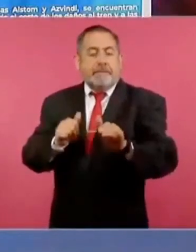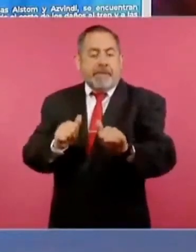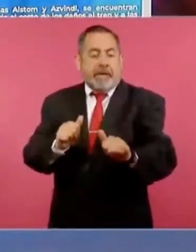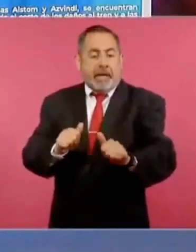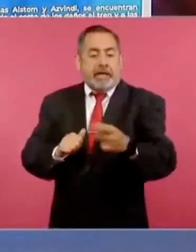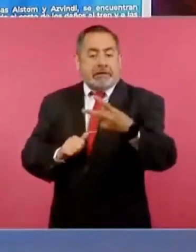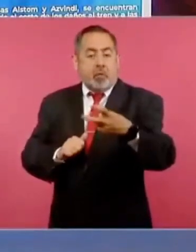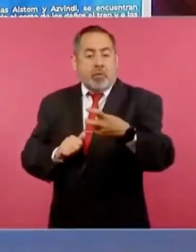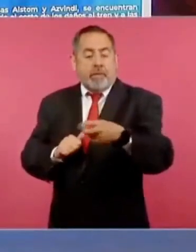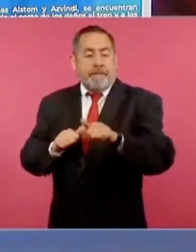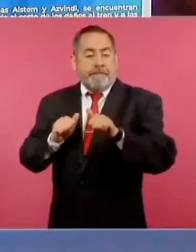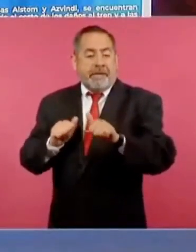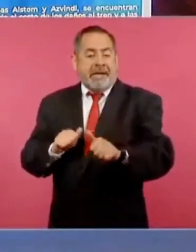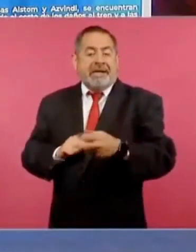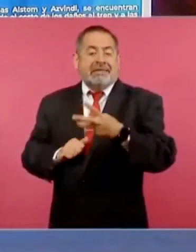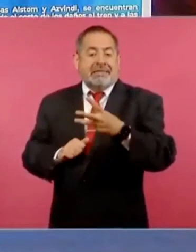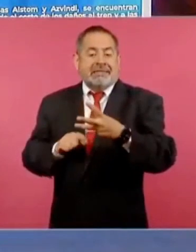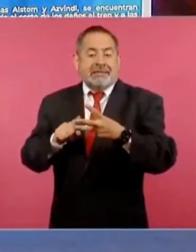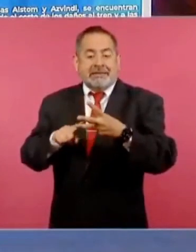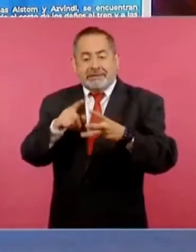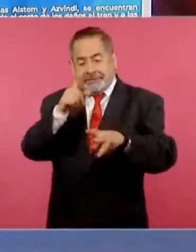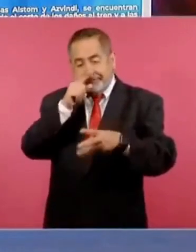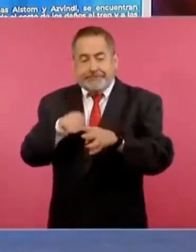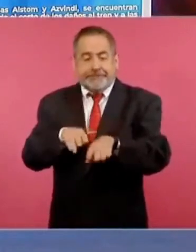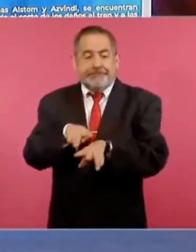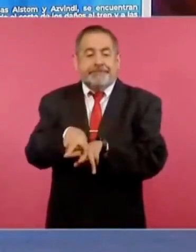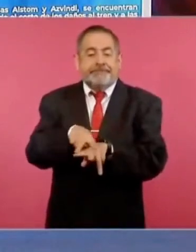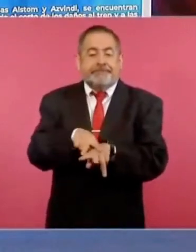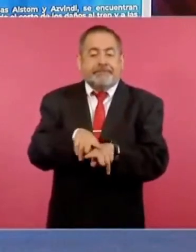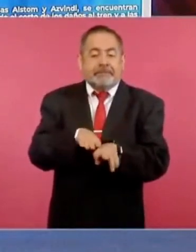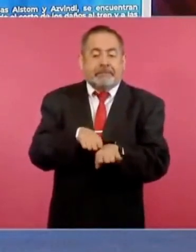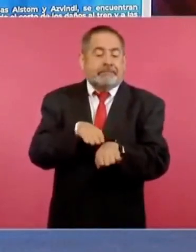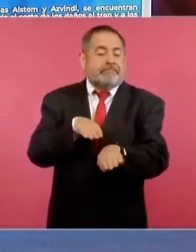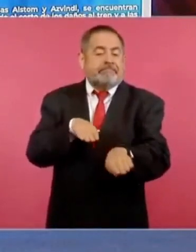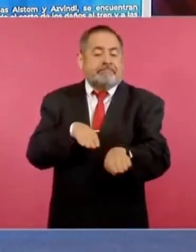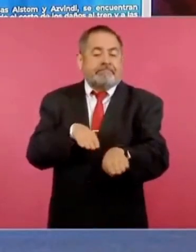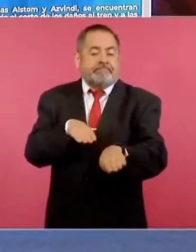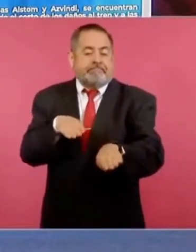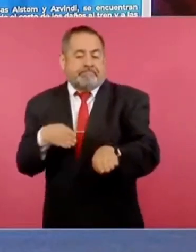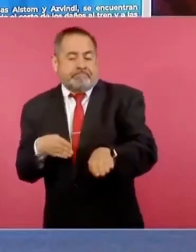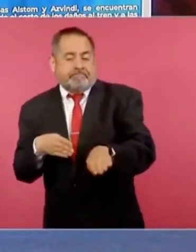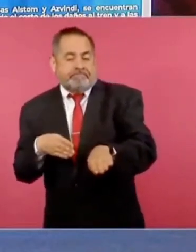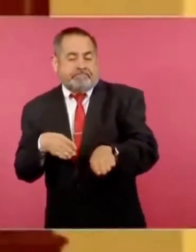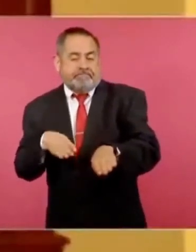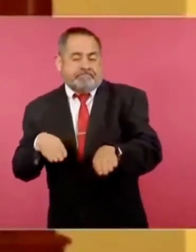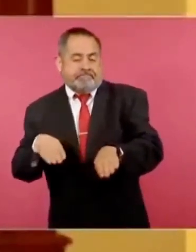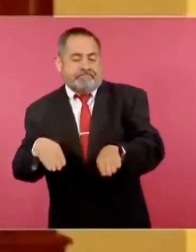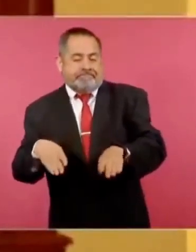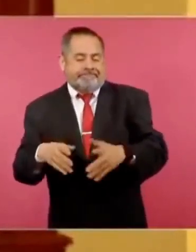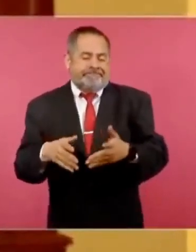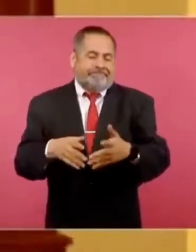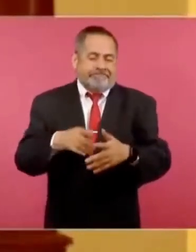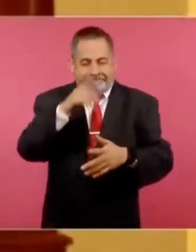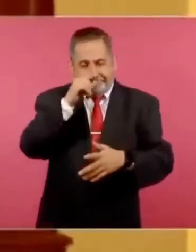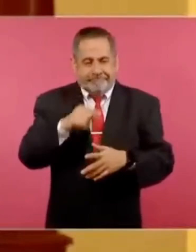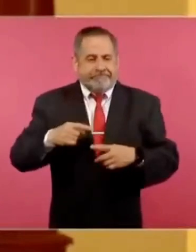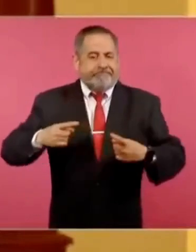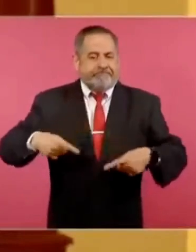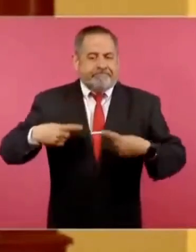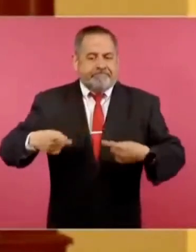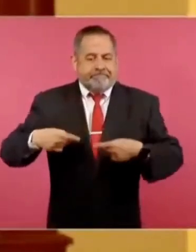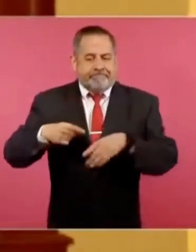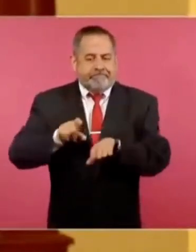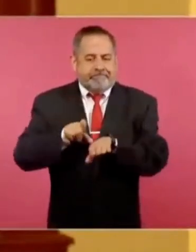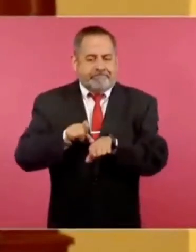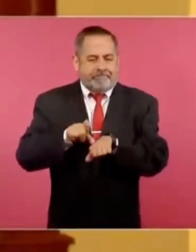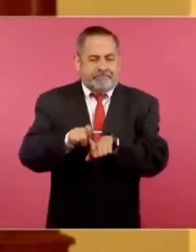aparato de vía y es lo que genera que se salga de las vías no no no hubo de este incidentes más que